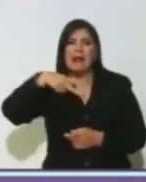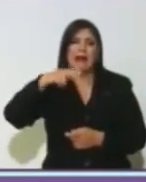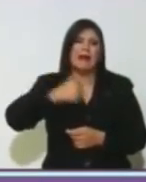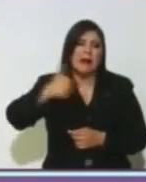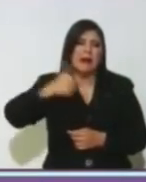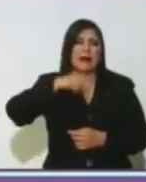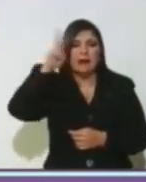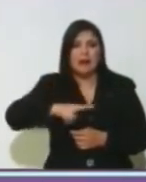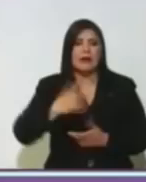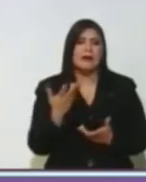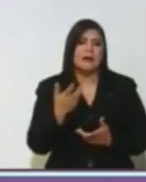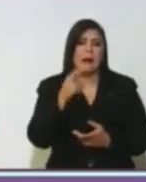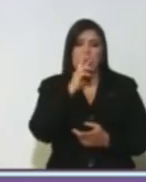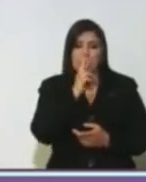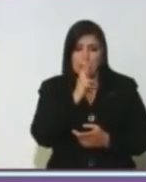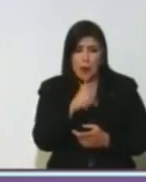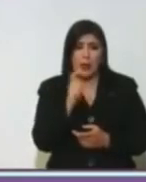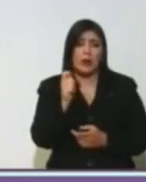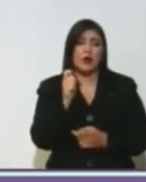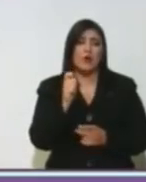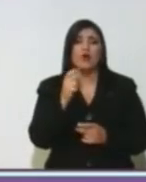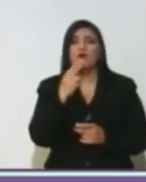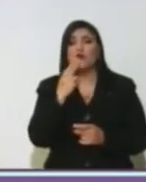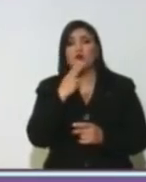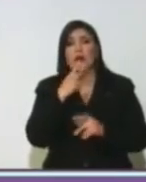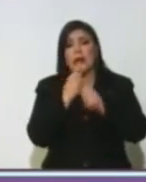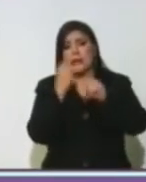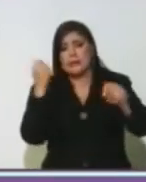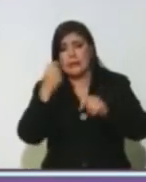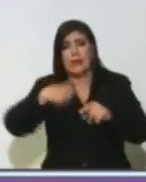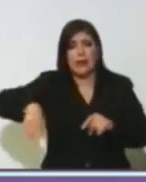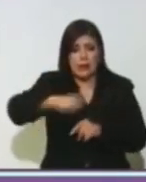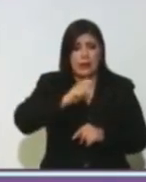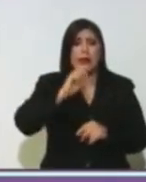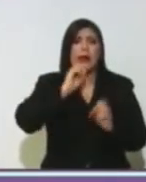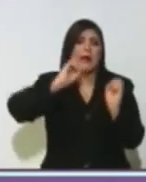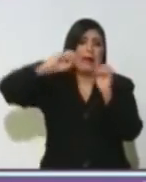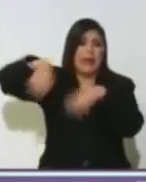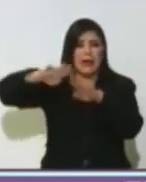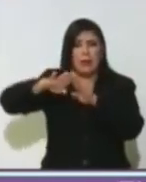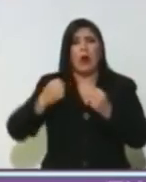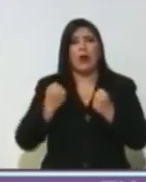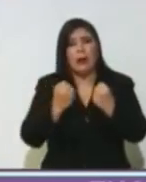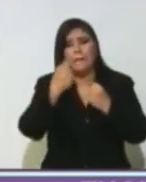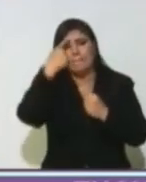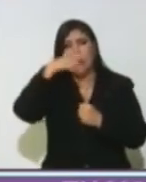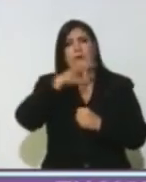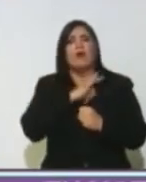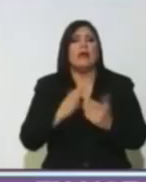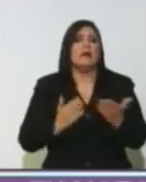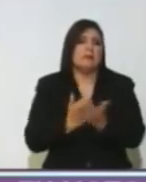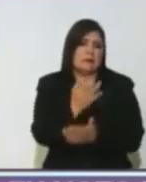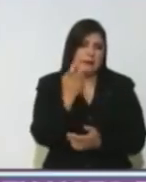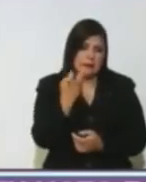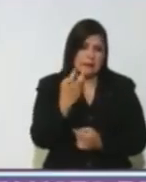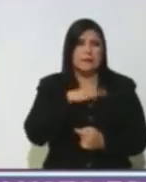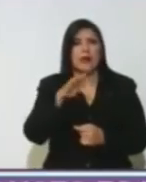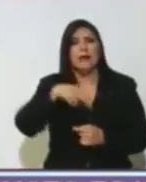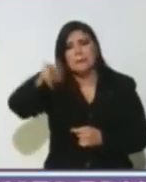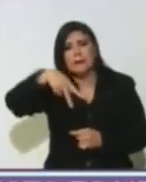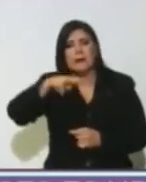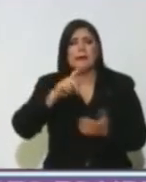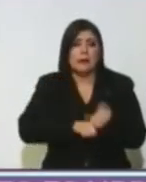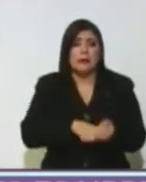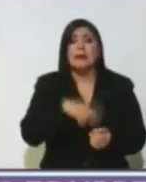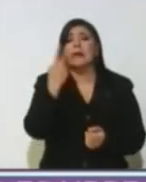es mejor el transporte público y es mejor dejar su coche para poder acceder creo que hay una cuestión